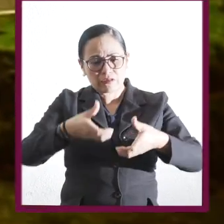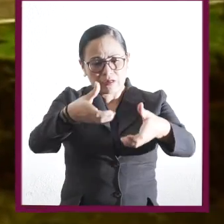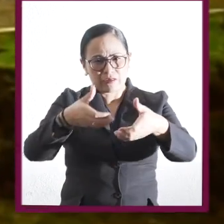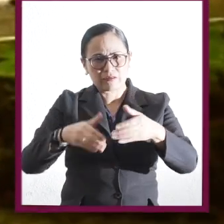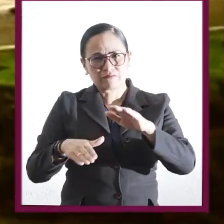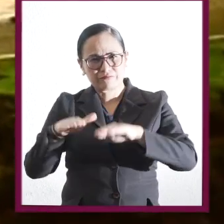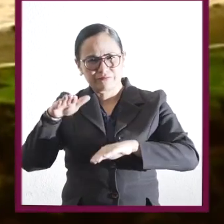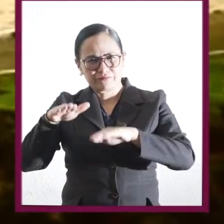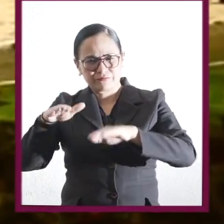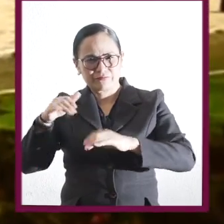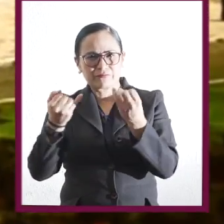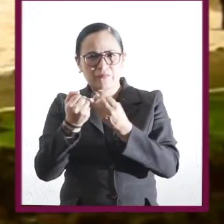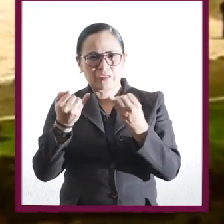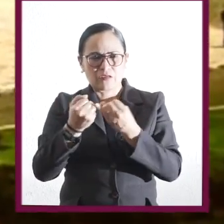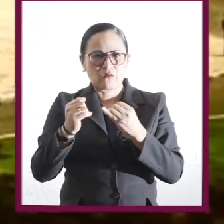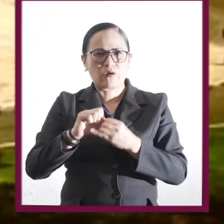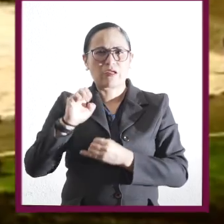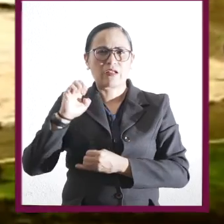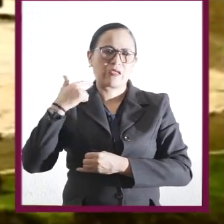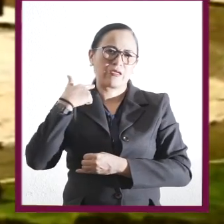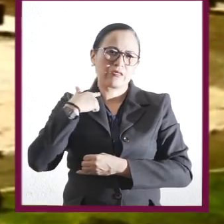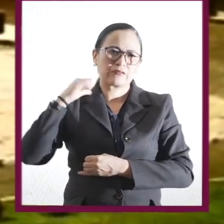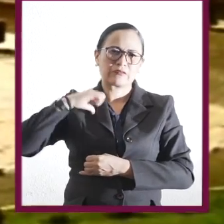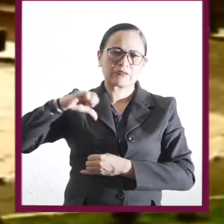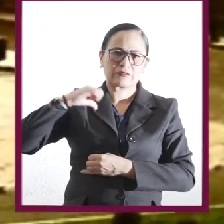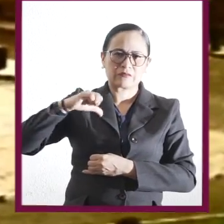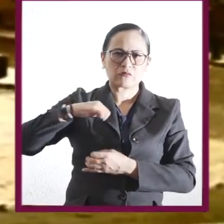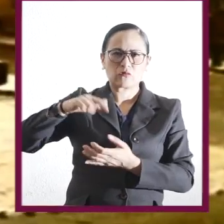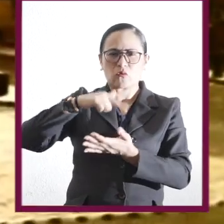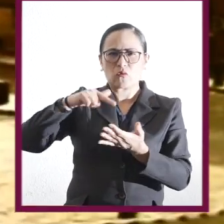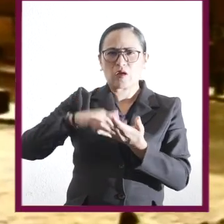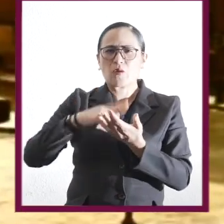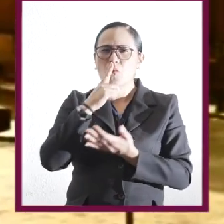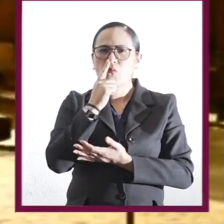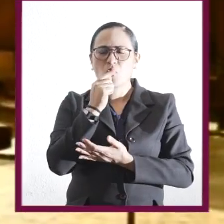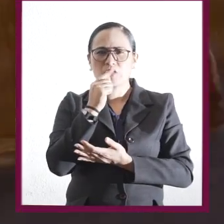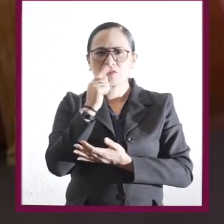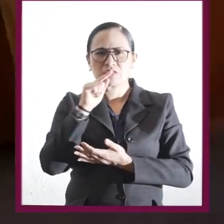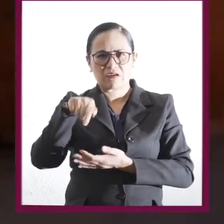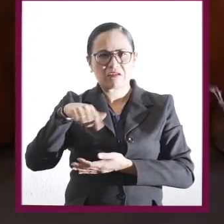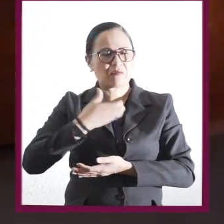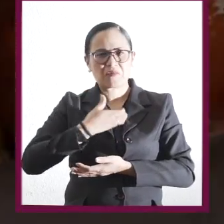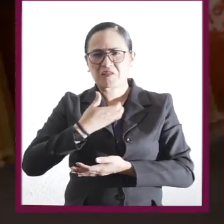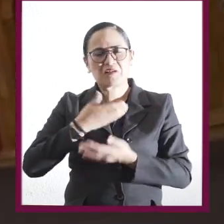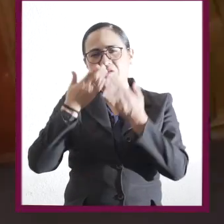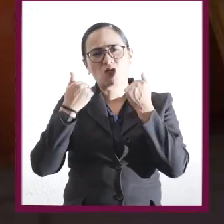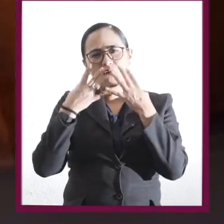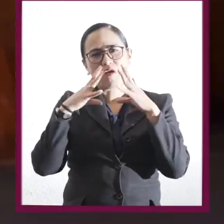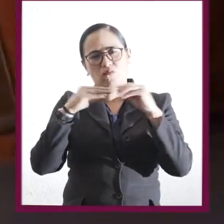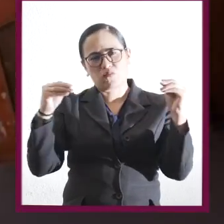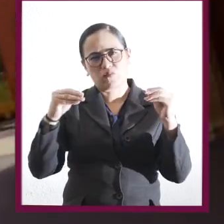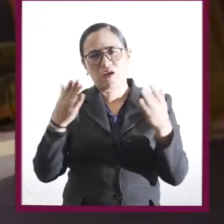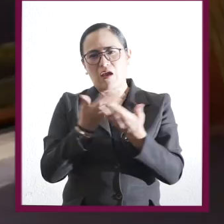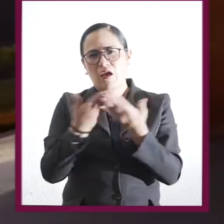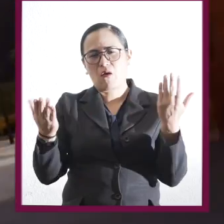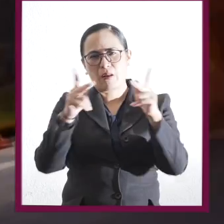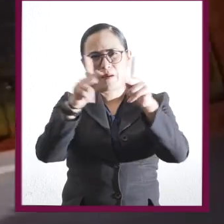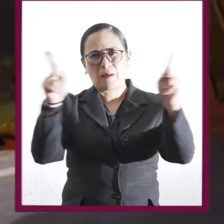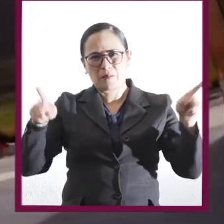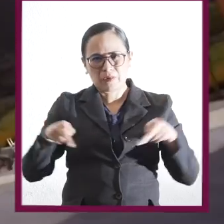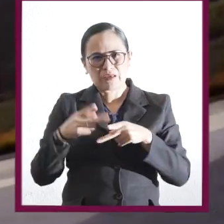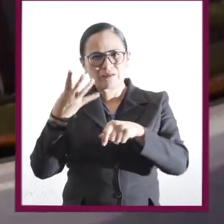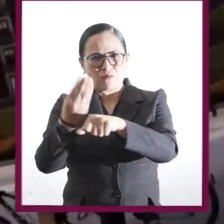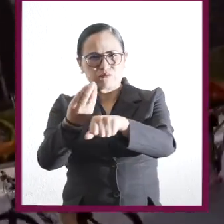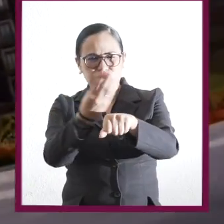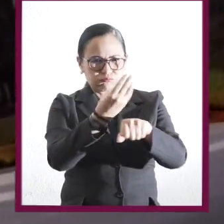desnivel, además de la antigua sede de la Policía Capitalina, que ahora ya no existe. Recientemente, la plaza ha